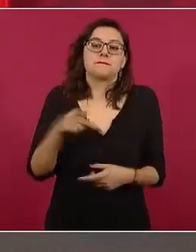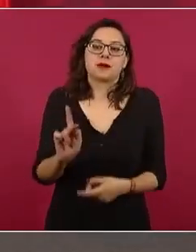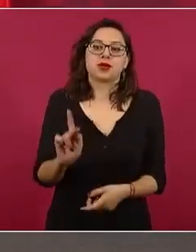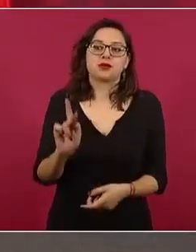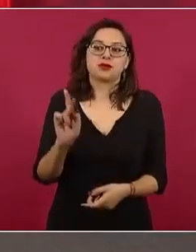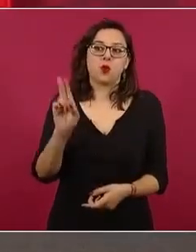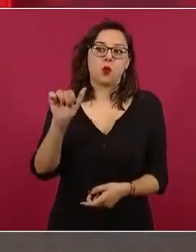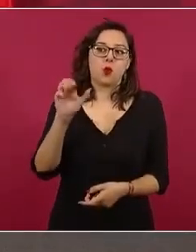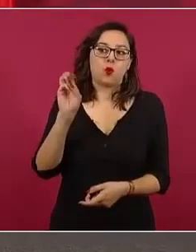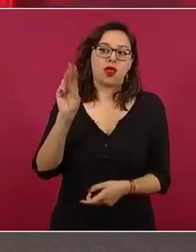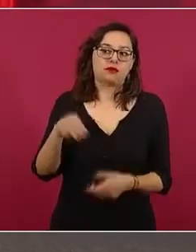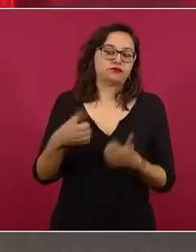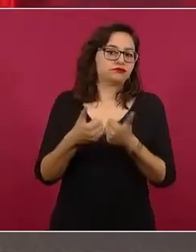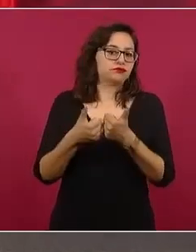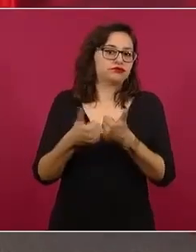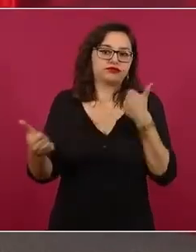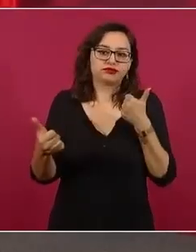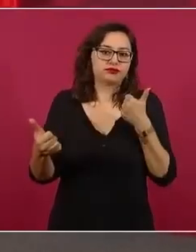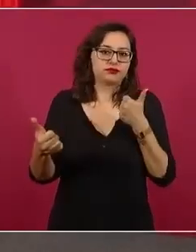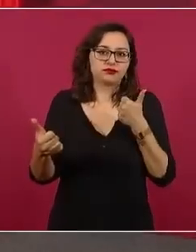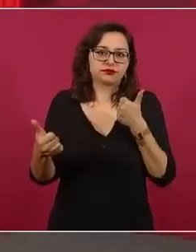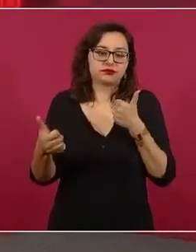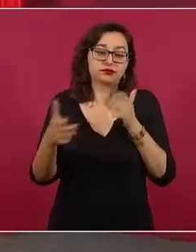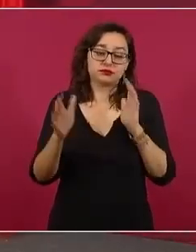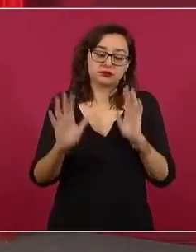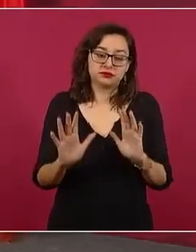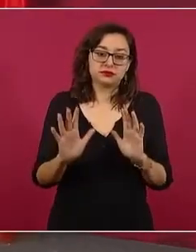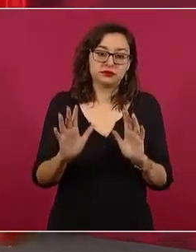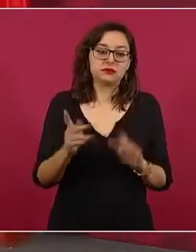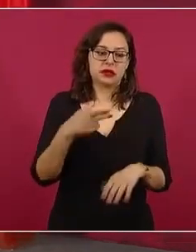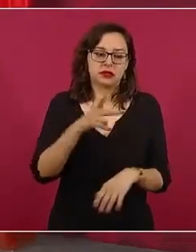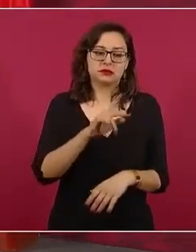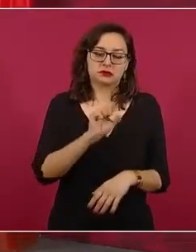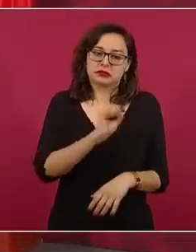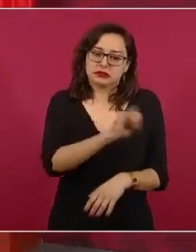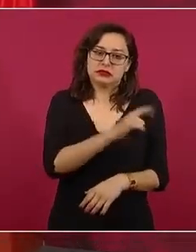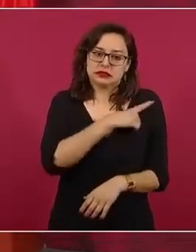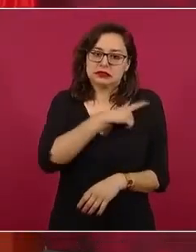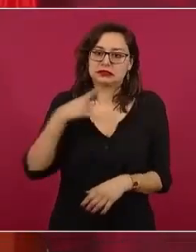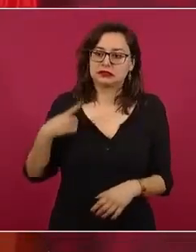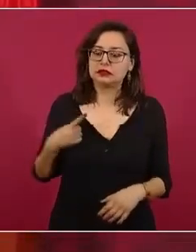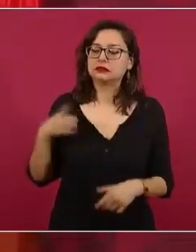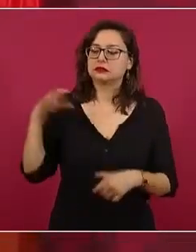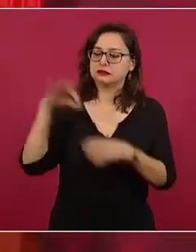se garantice el voto directo, secreto.